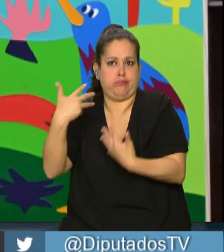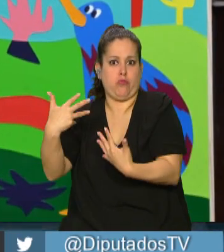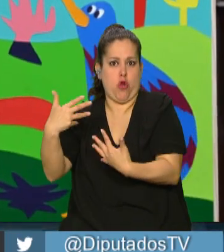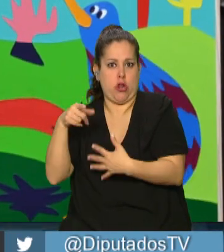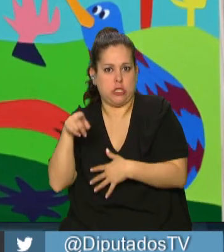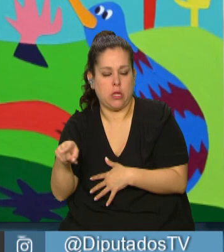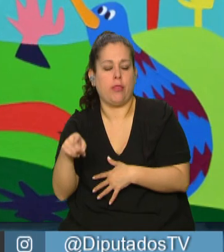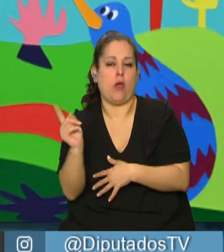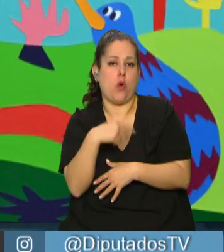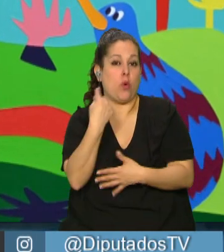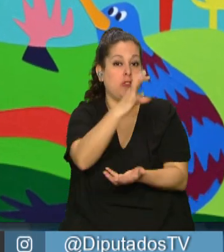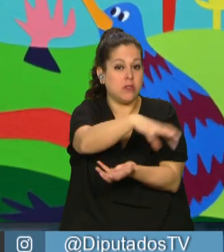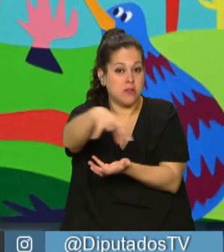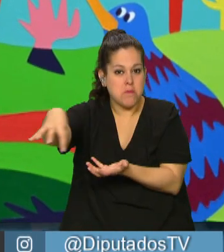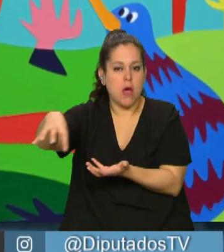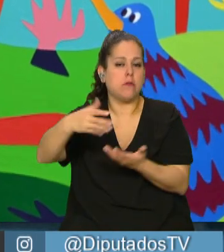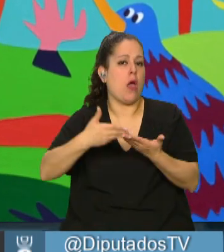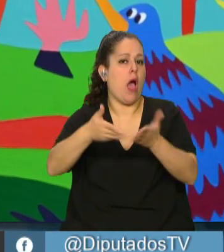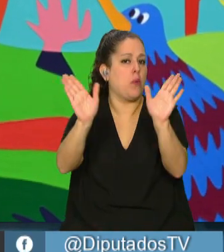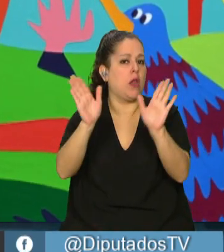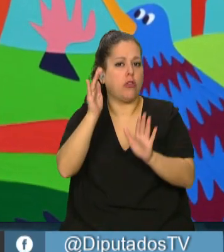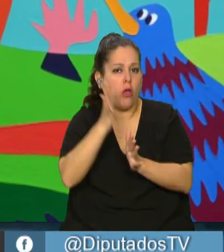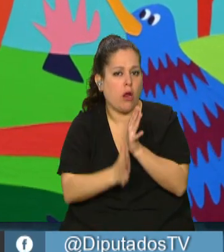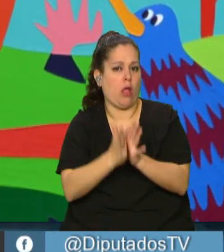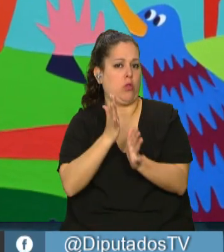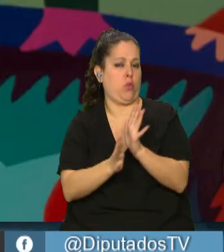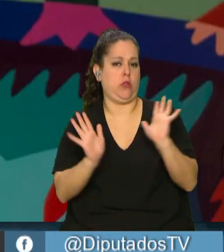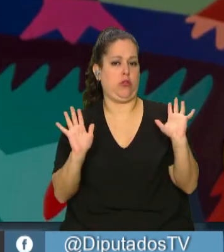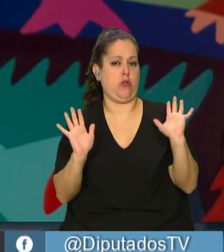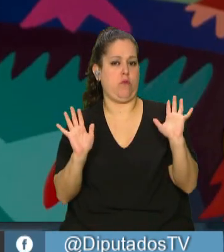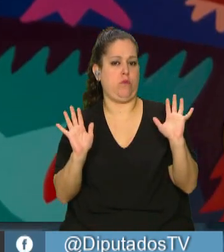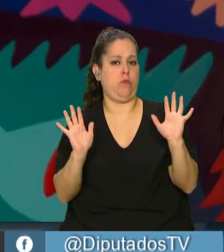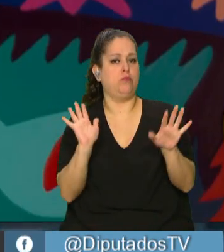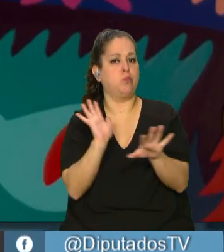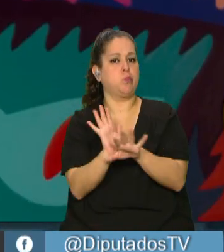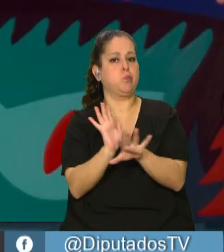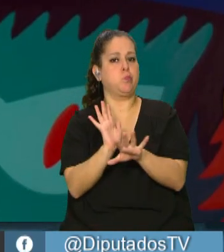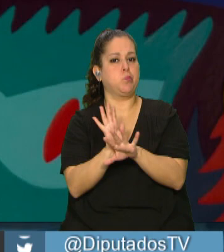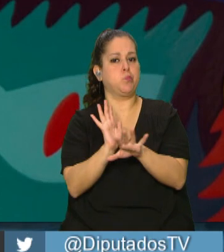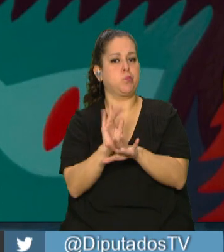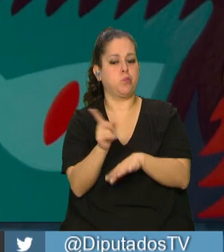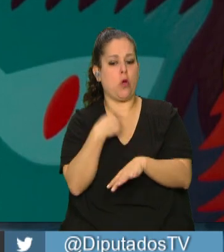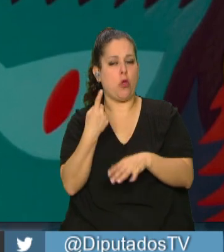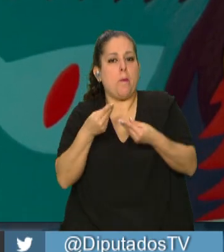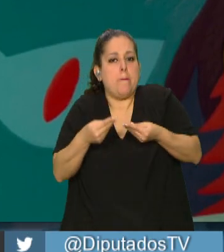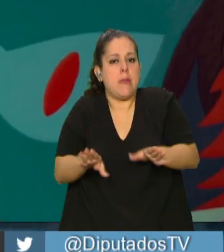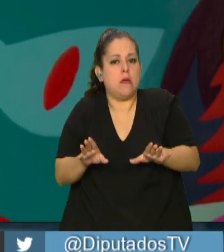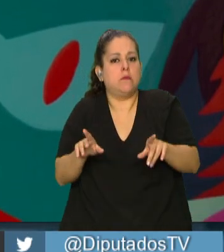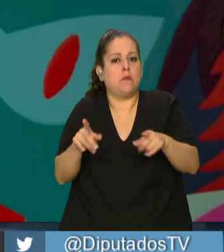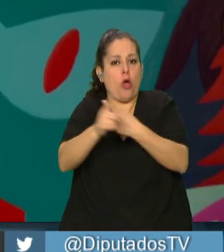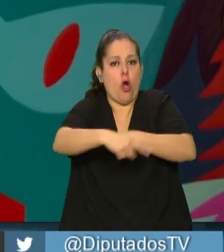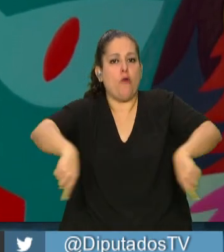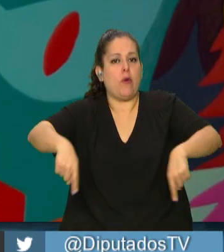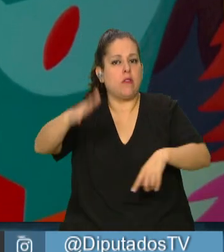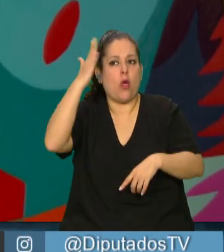y todos nuestros espacios son abiertos y gratuitos. Es decir, como que empezamos a participar de la gran oferta cultural que tiene